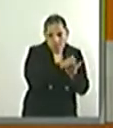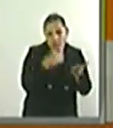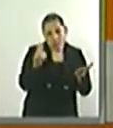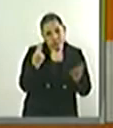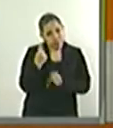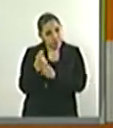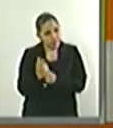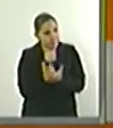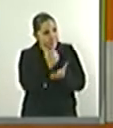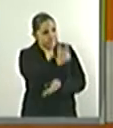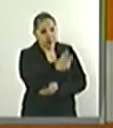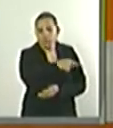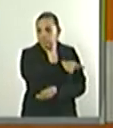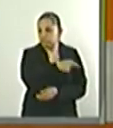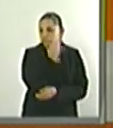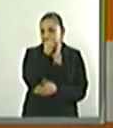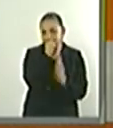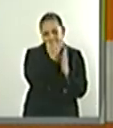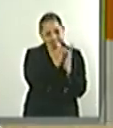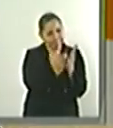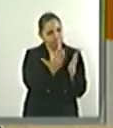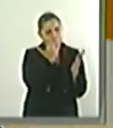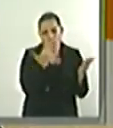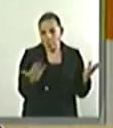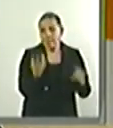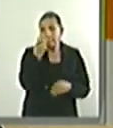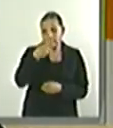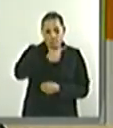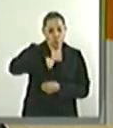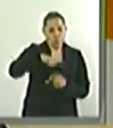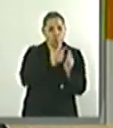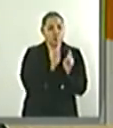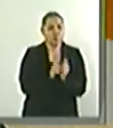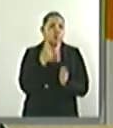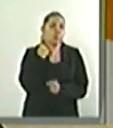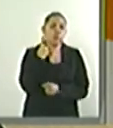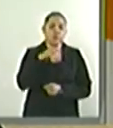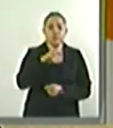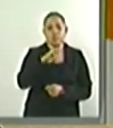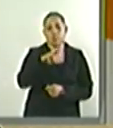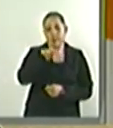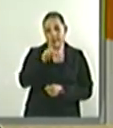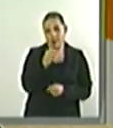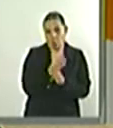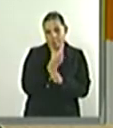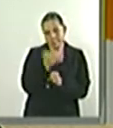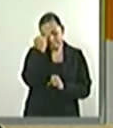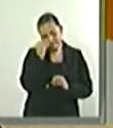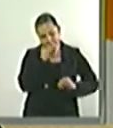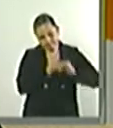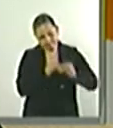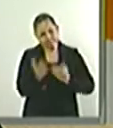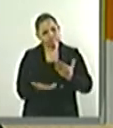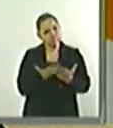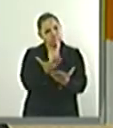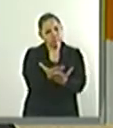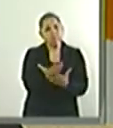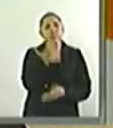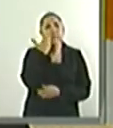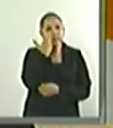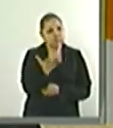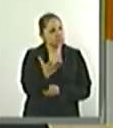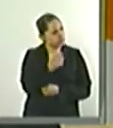día de hoy presentamos el grupo parlamentario de morena es refrendar con toda claridad lo